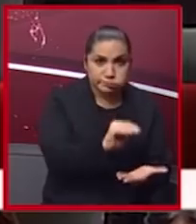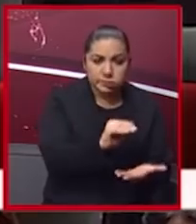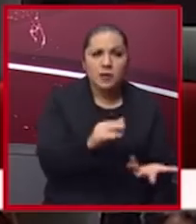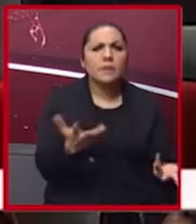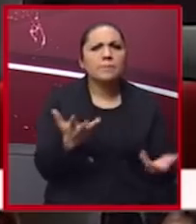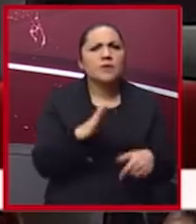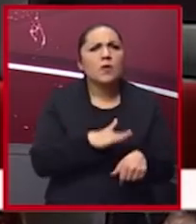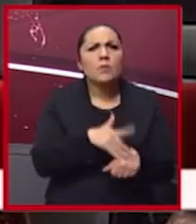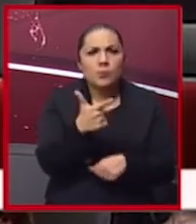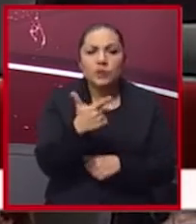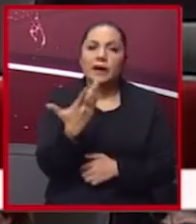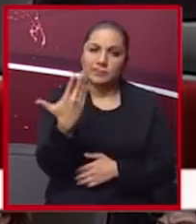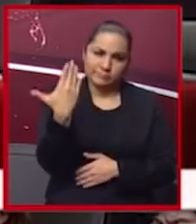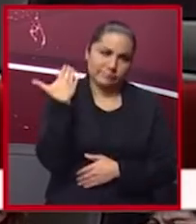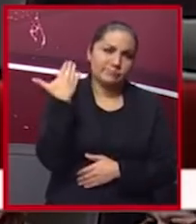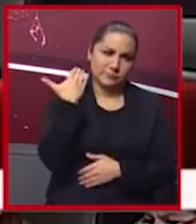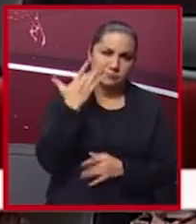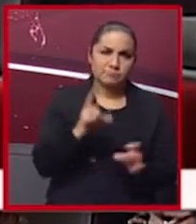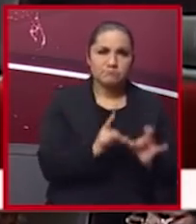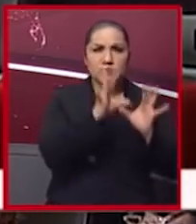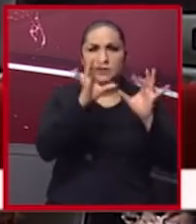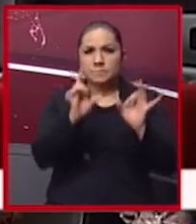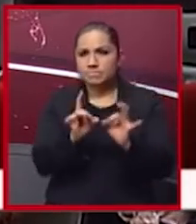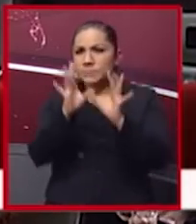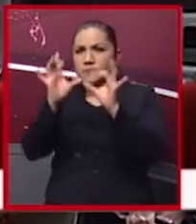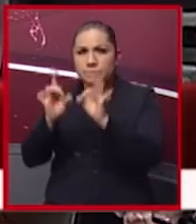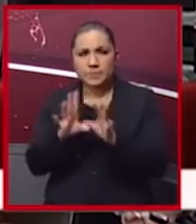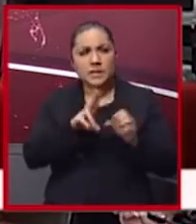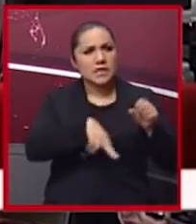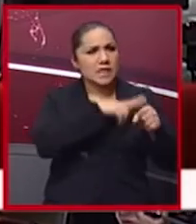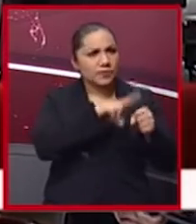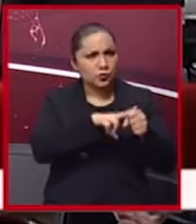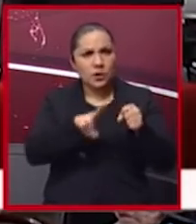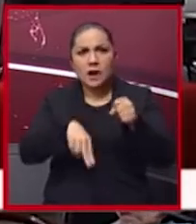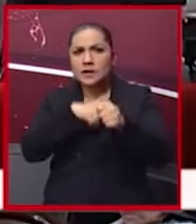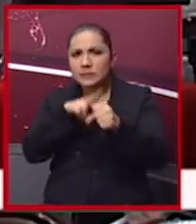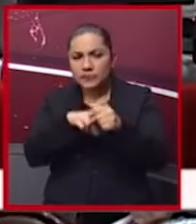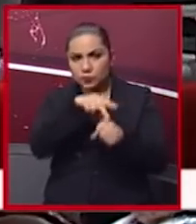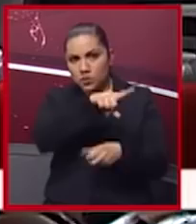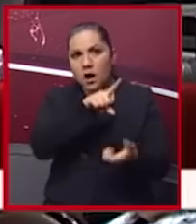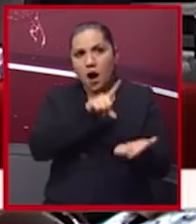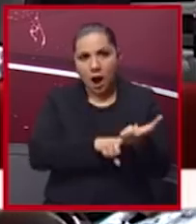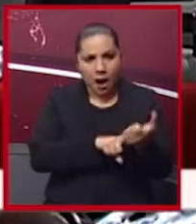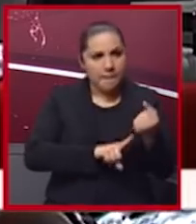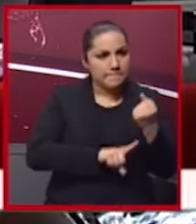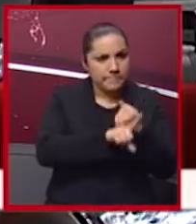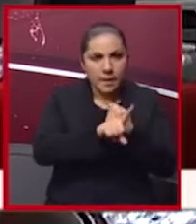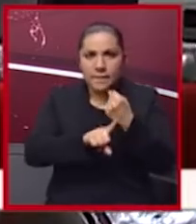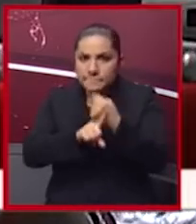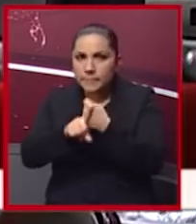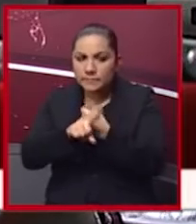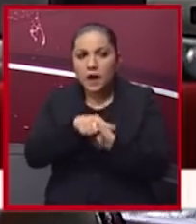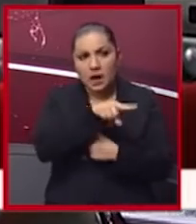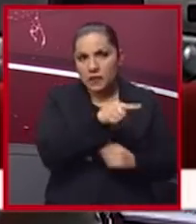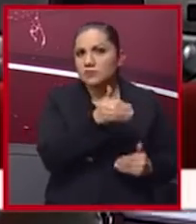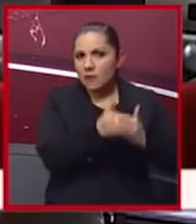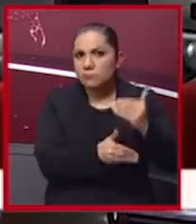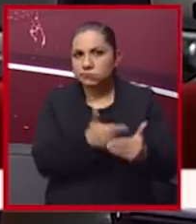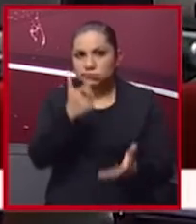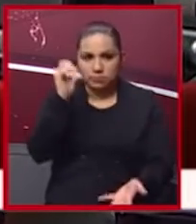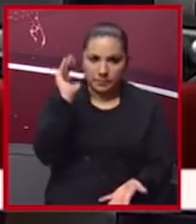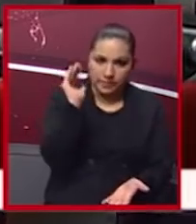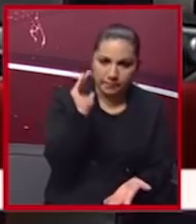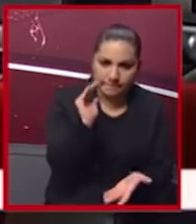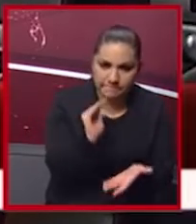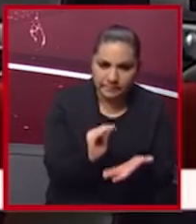de desastres naturales, se va sacando del fideicomiso. Y lo que nosotros vamos a hacer es la aportación inicial que marca la ley y después